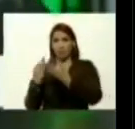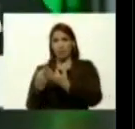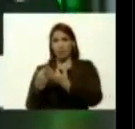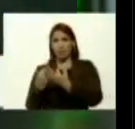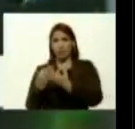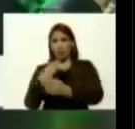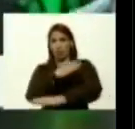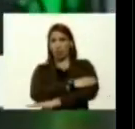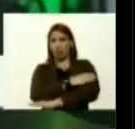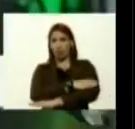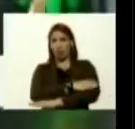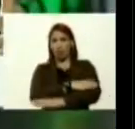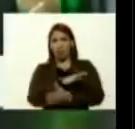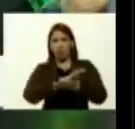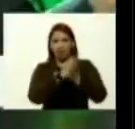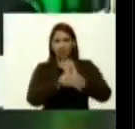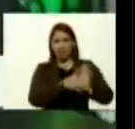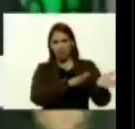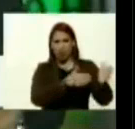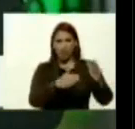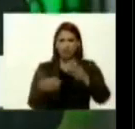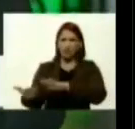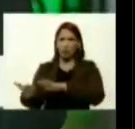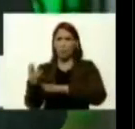yo y asesinó gente en paraguay